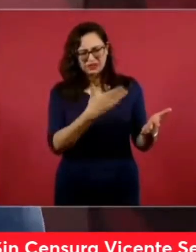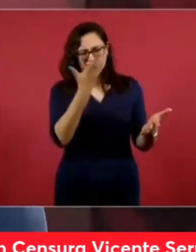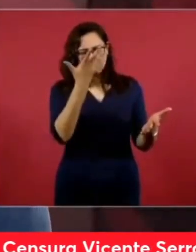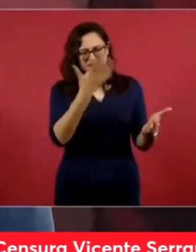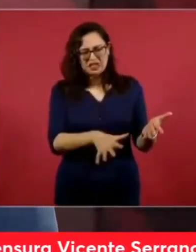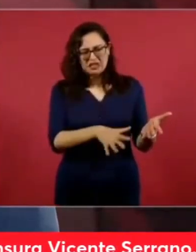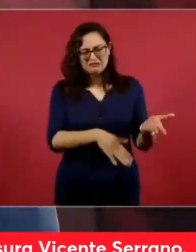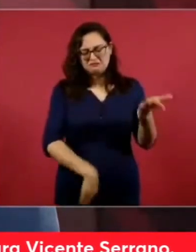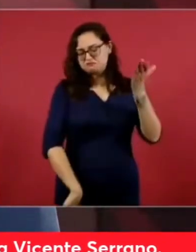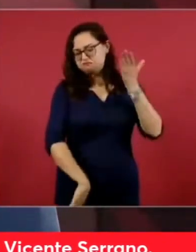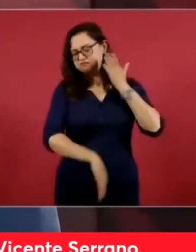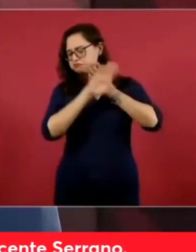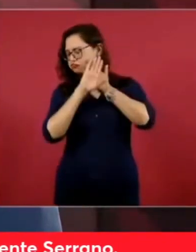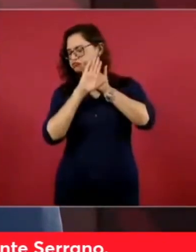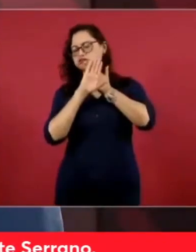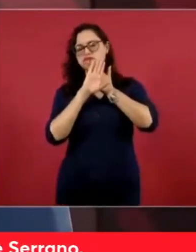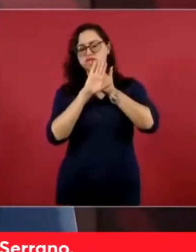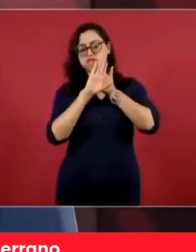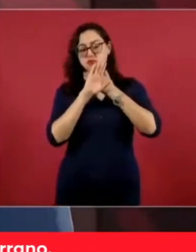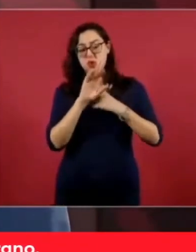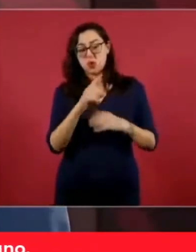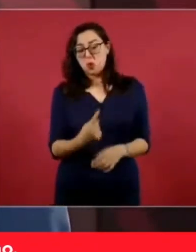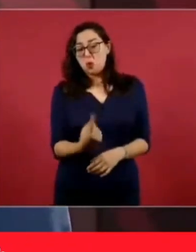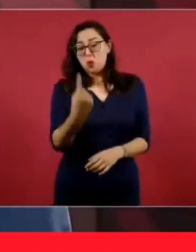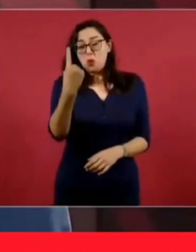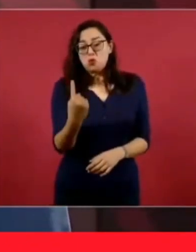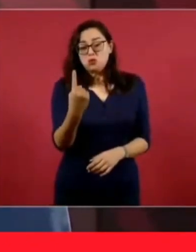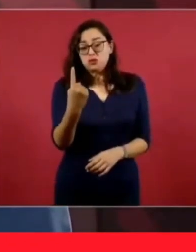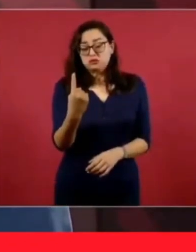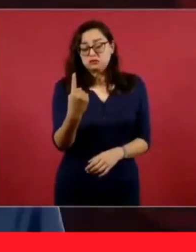hablar de las excepciones, no generalizar,